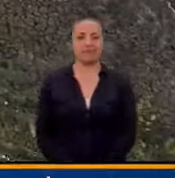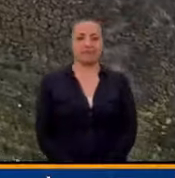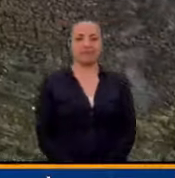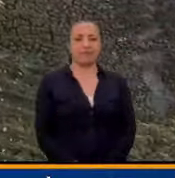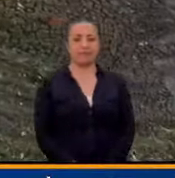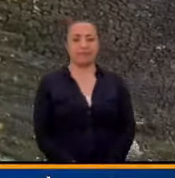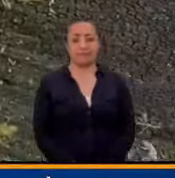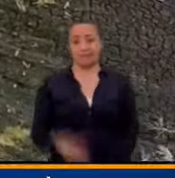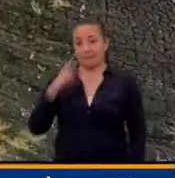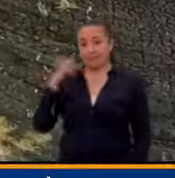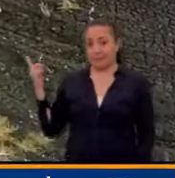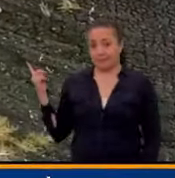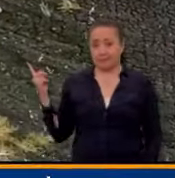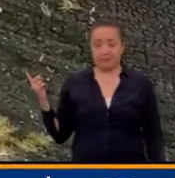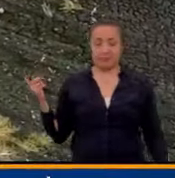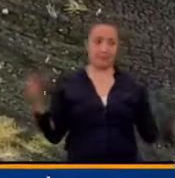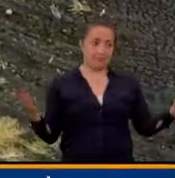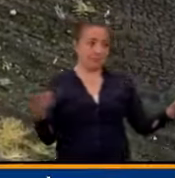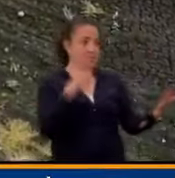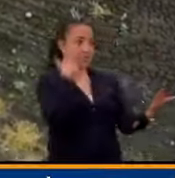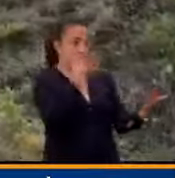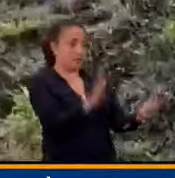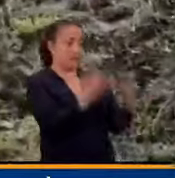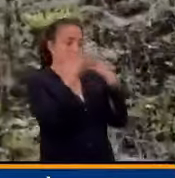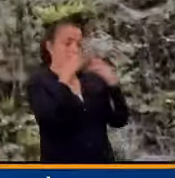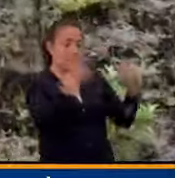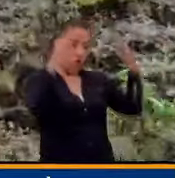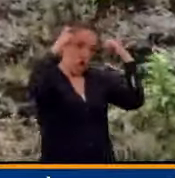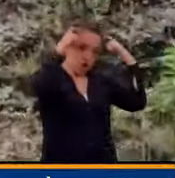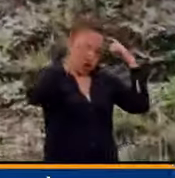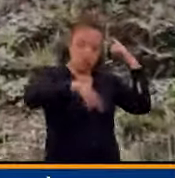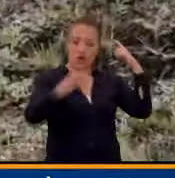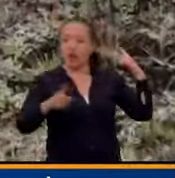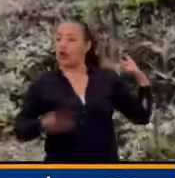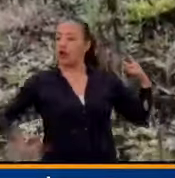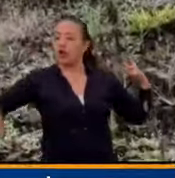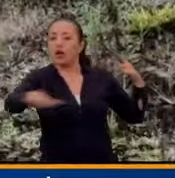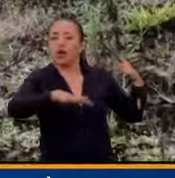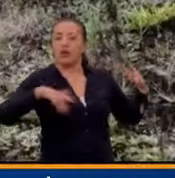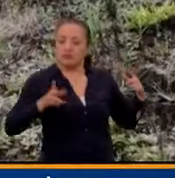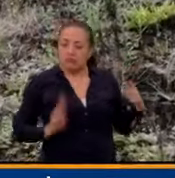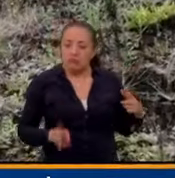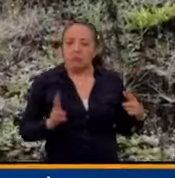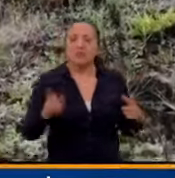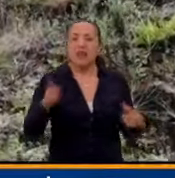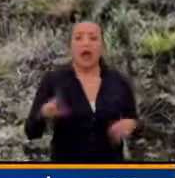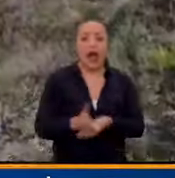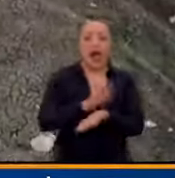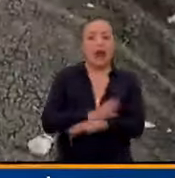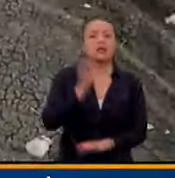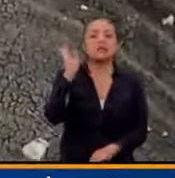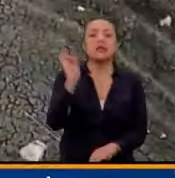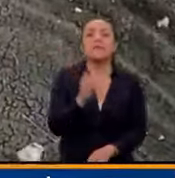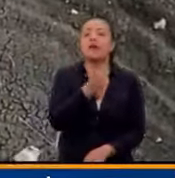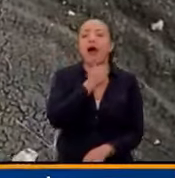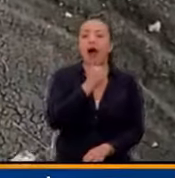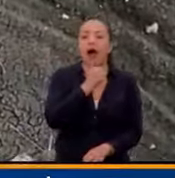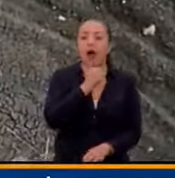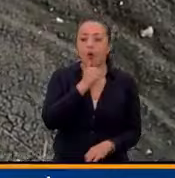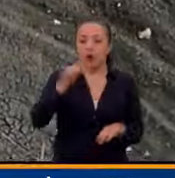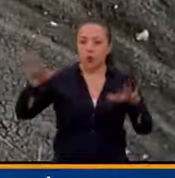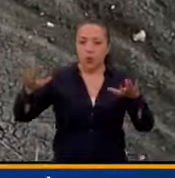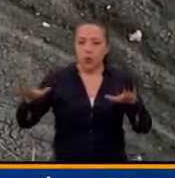Estas imágenes contrastan la majestuosidad del oso y los lugares por donde camina, que solían estar llenos de agua y ahora por cuenta